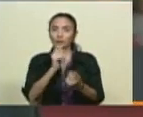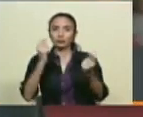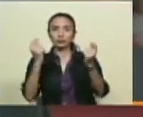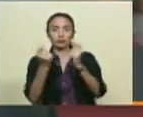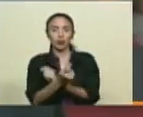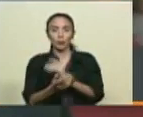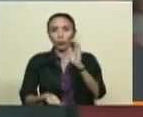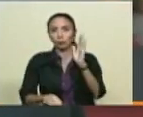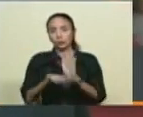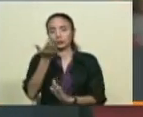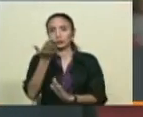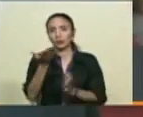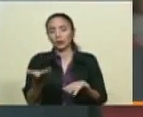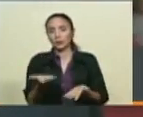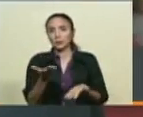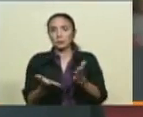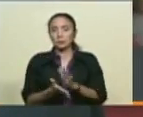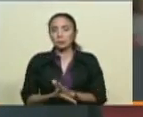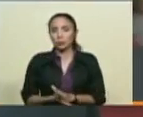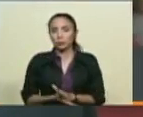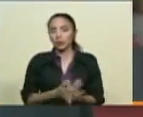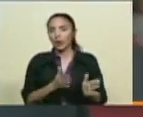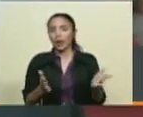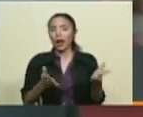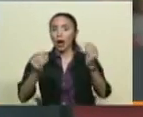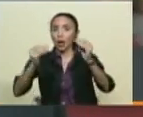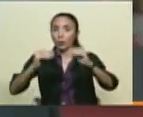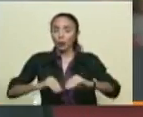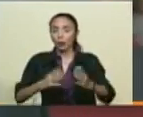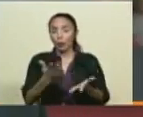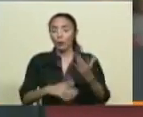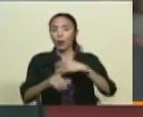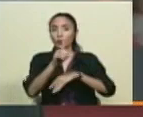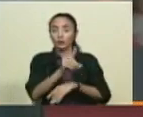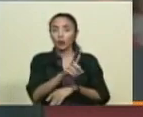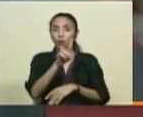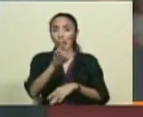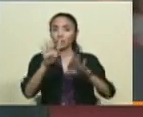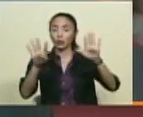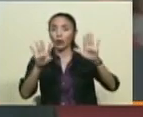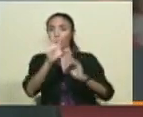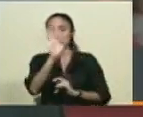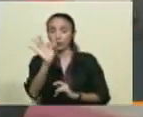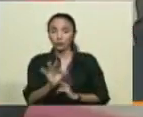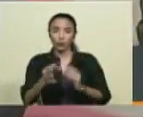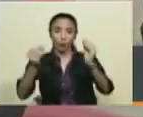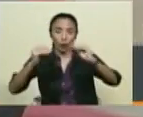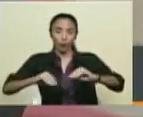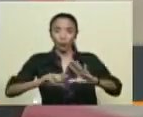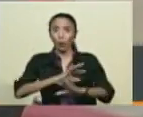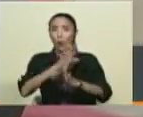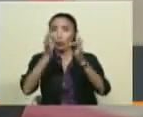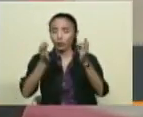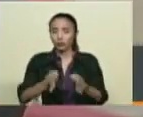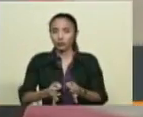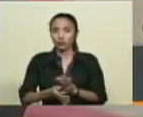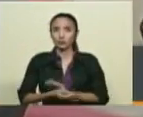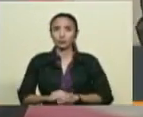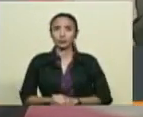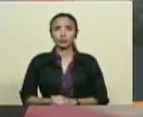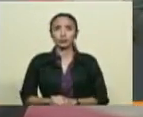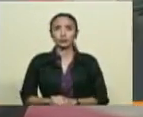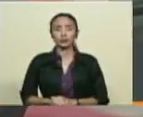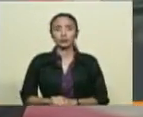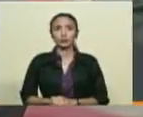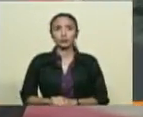se logró una aplicación del acuerdo de más del 129%. And Venezuela, under your able leadership,